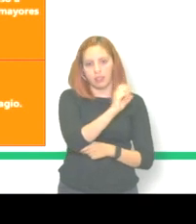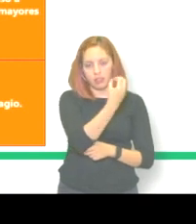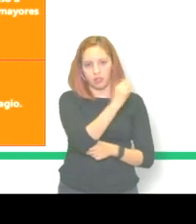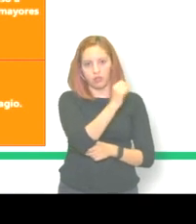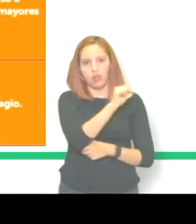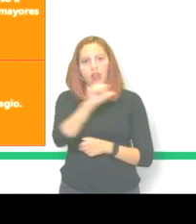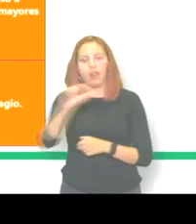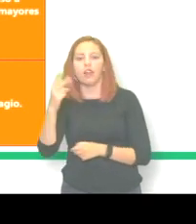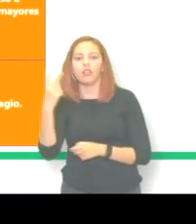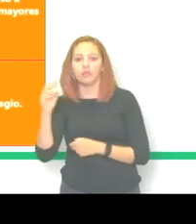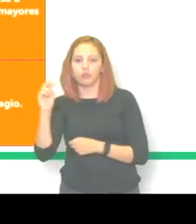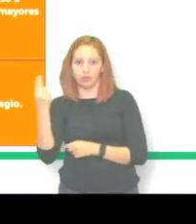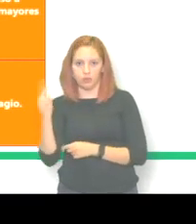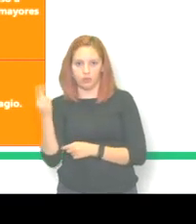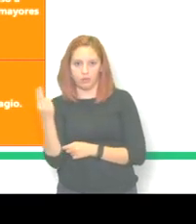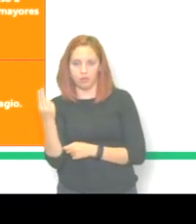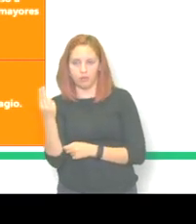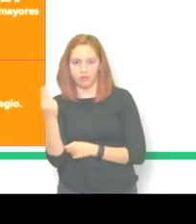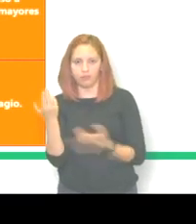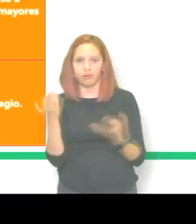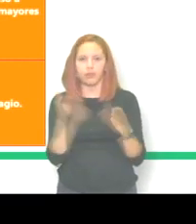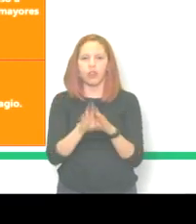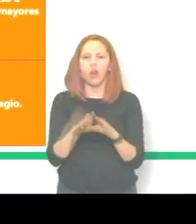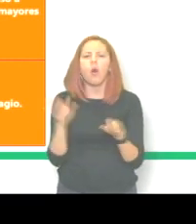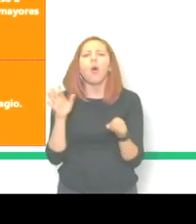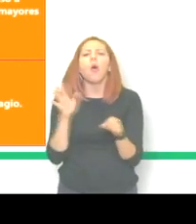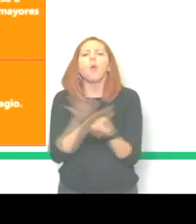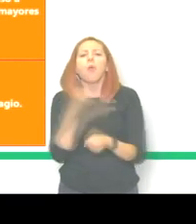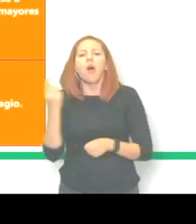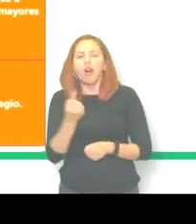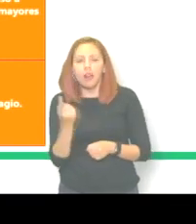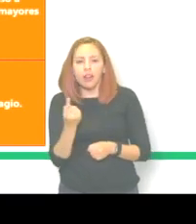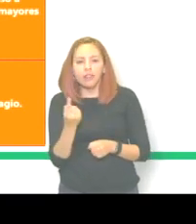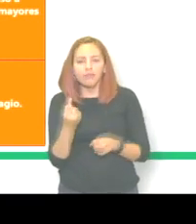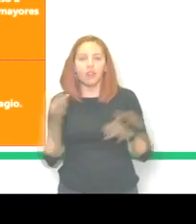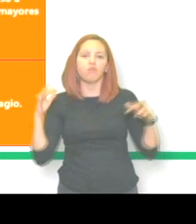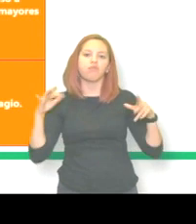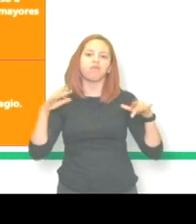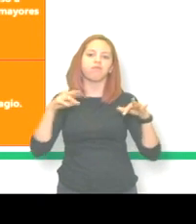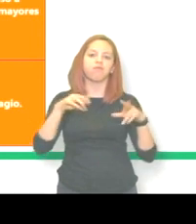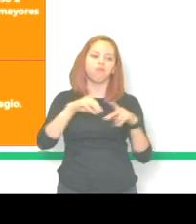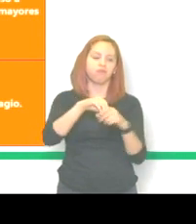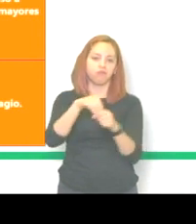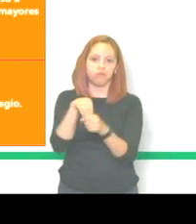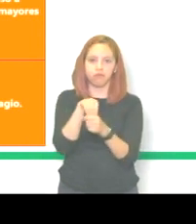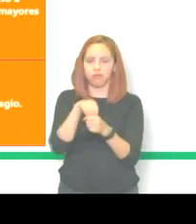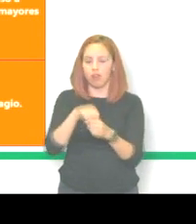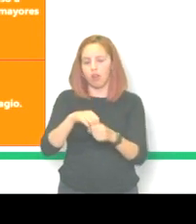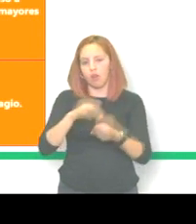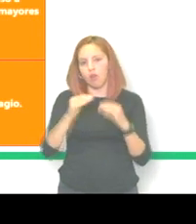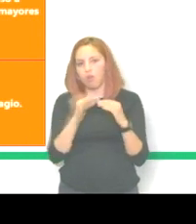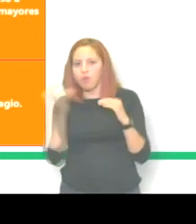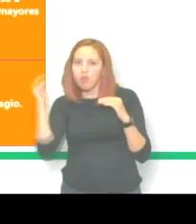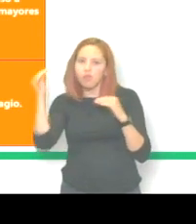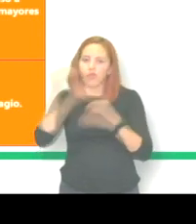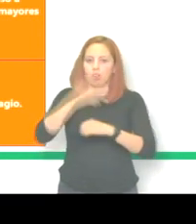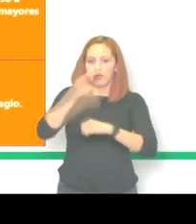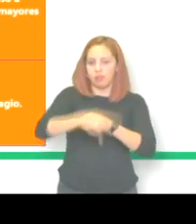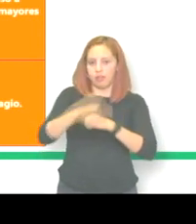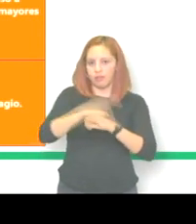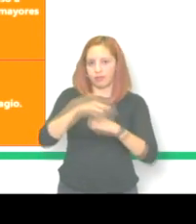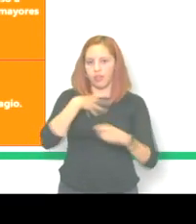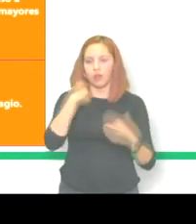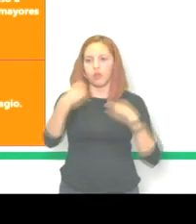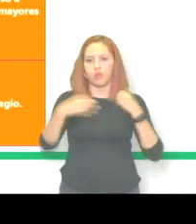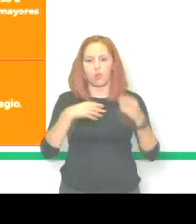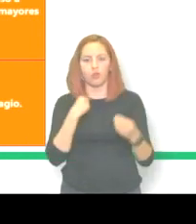noviembre. Esto es en razón de que son espacios de concentración y hay alto riesgo de contagio. En el caso de estos espacios